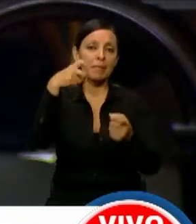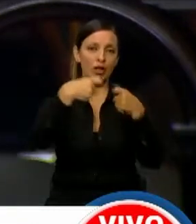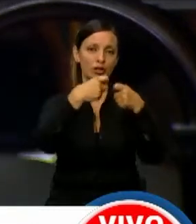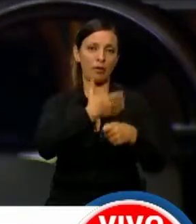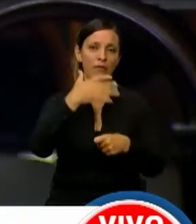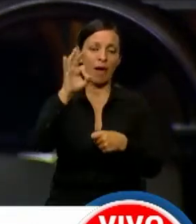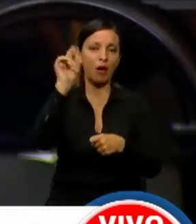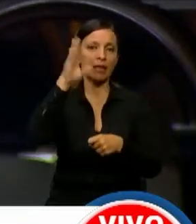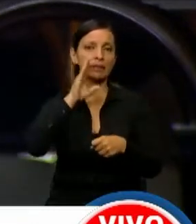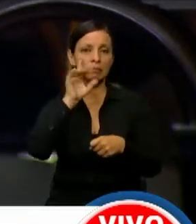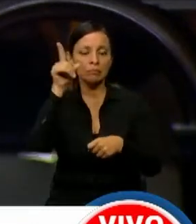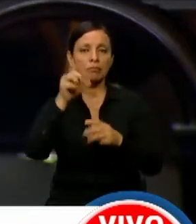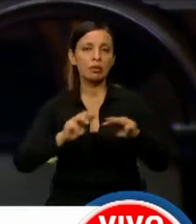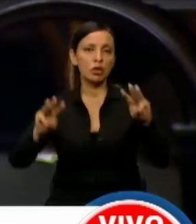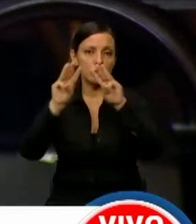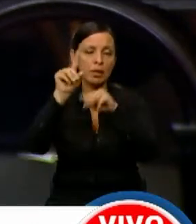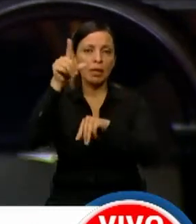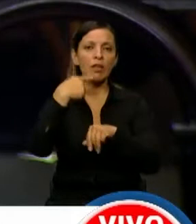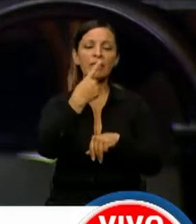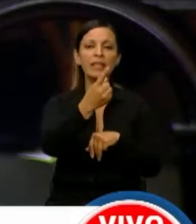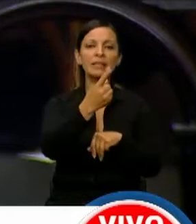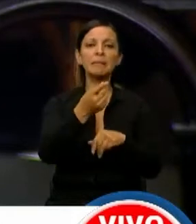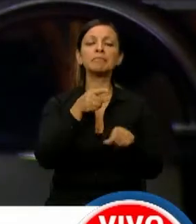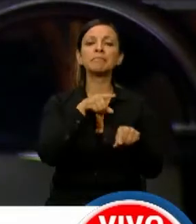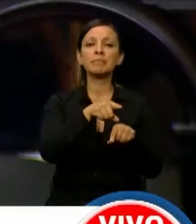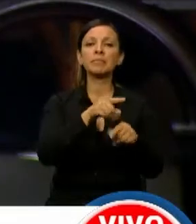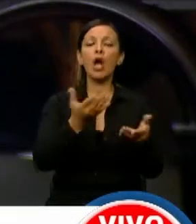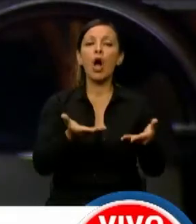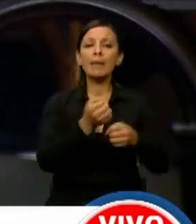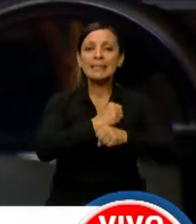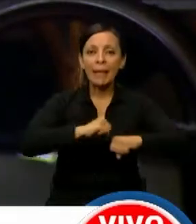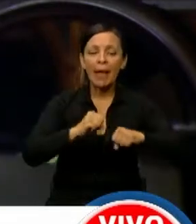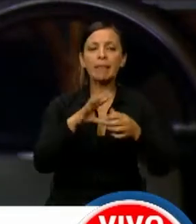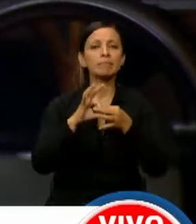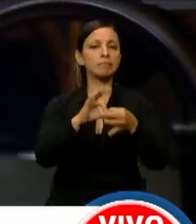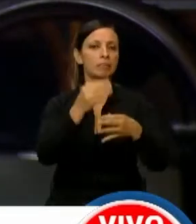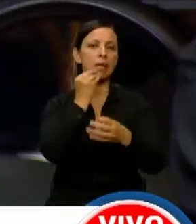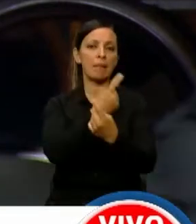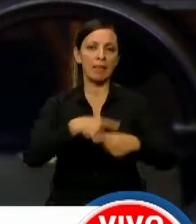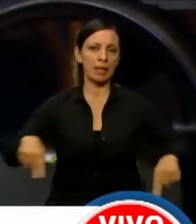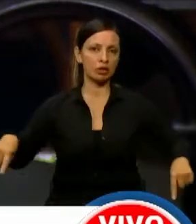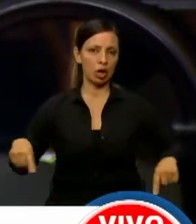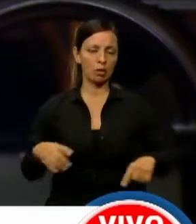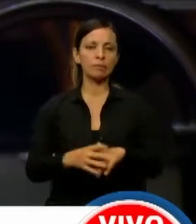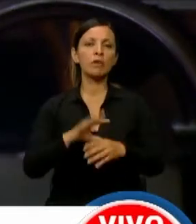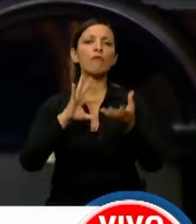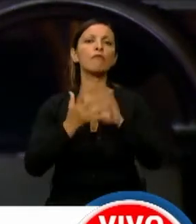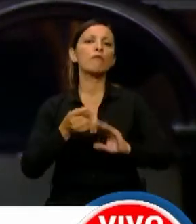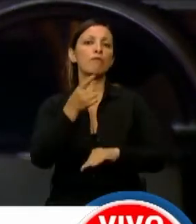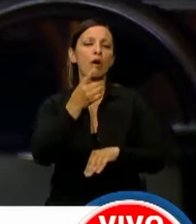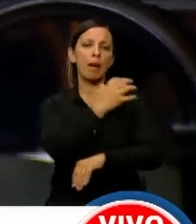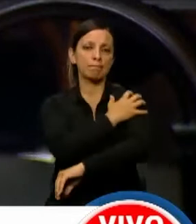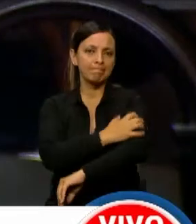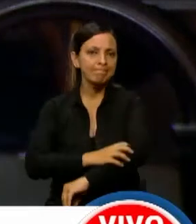Naciones Unidas, la tasa de obesidad se relaciona directamente con la inseguridad alimentaria provocada por el aumento de la